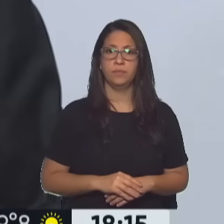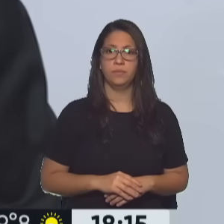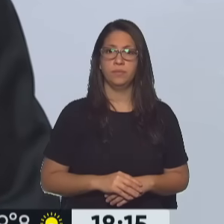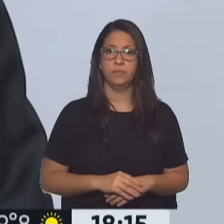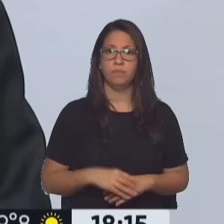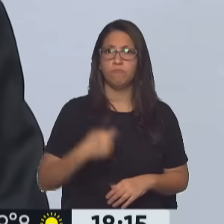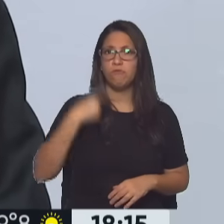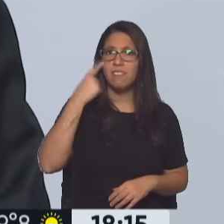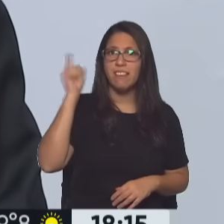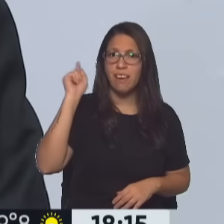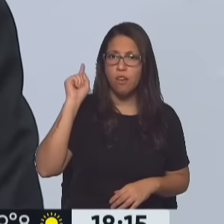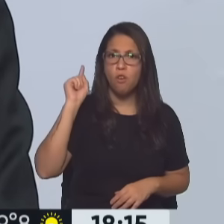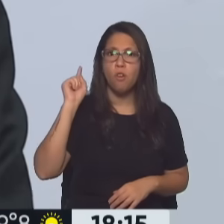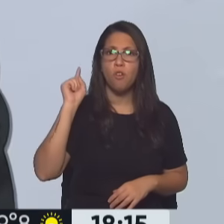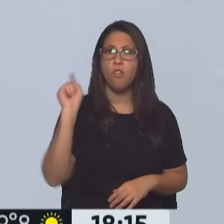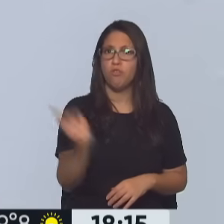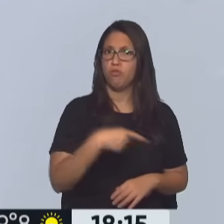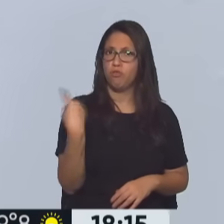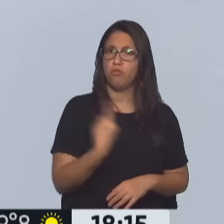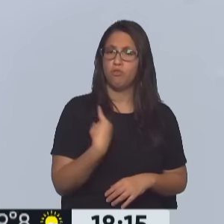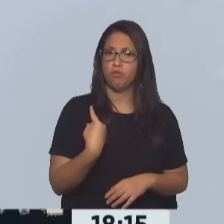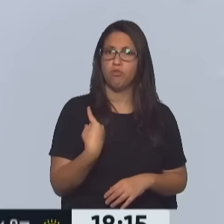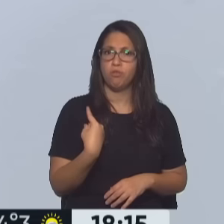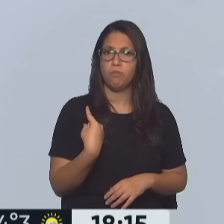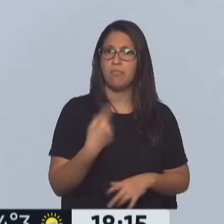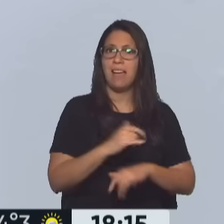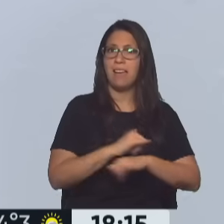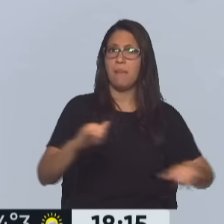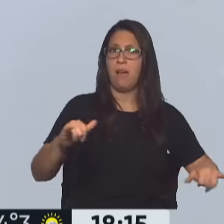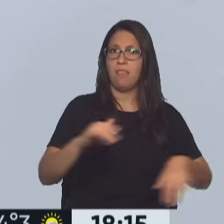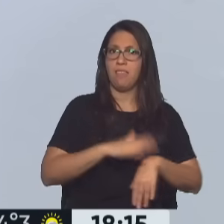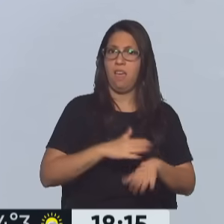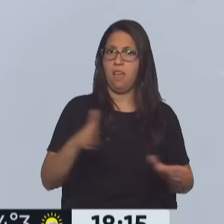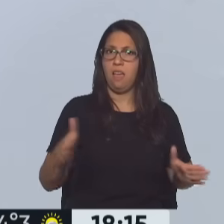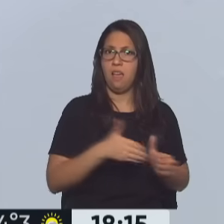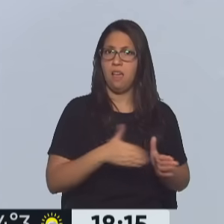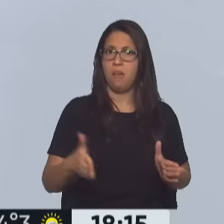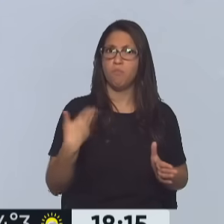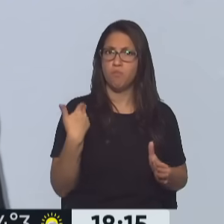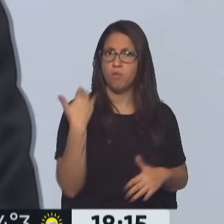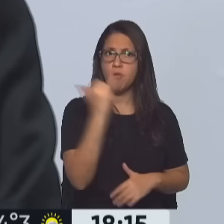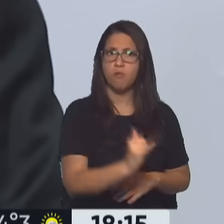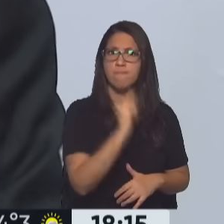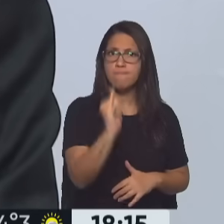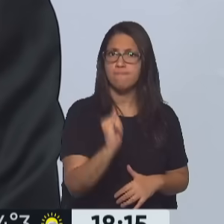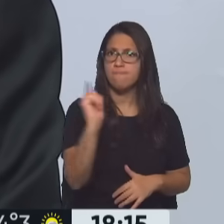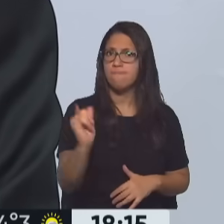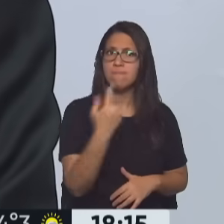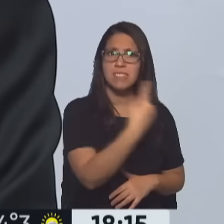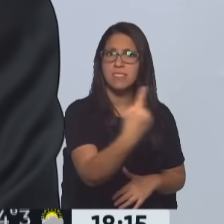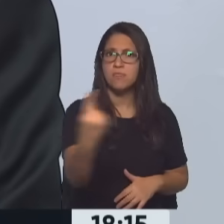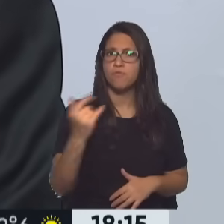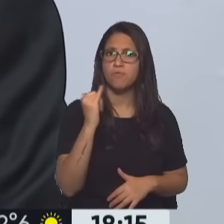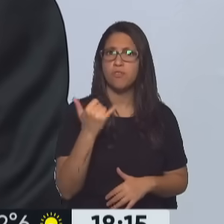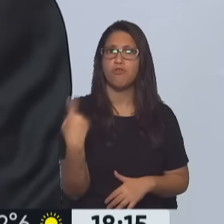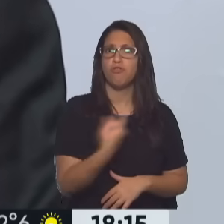Yo creo que tuvimos la oportunidad a lo largo de la campaña de ir contándole a cada argentino y argentina que defendemos